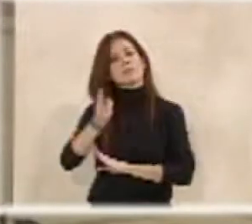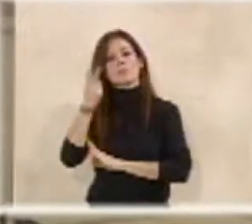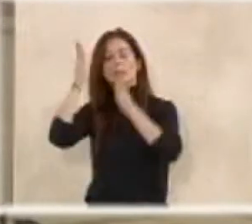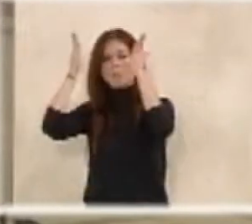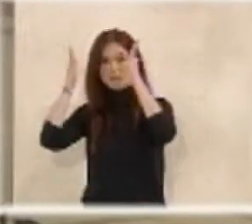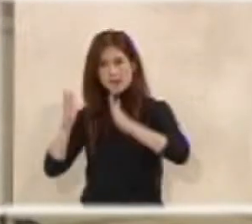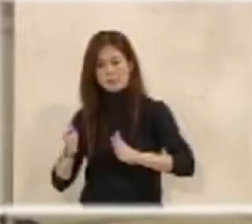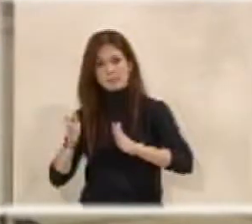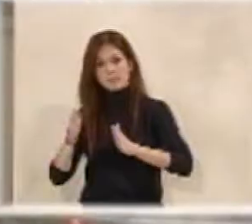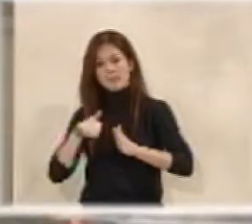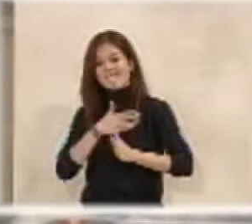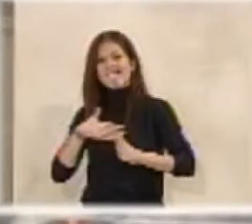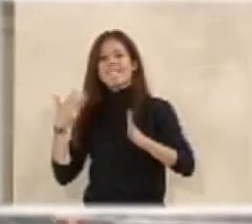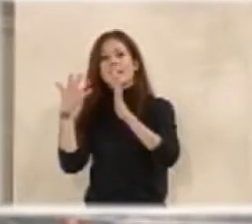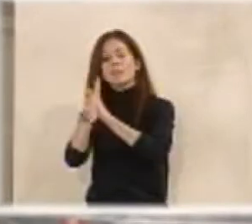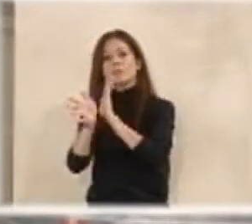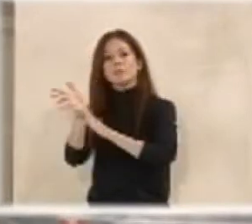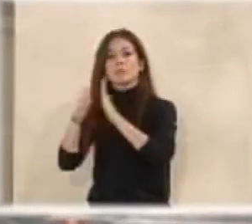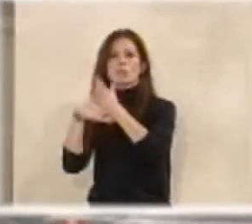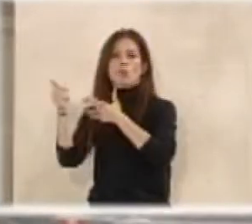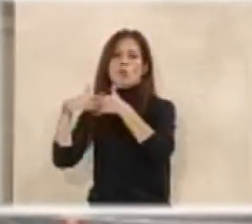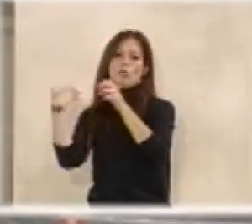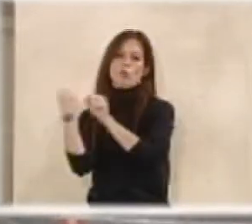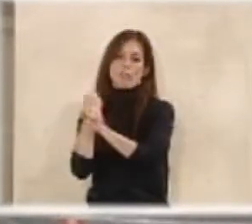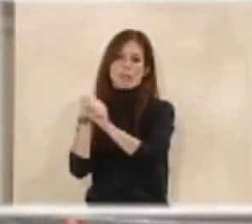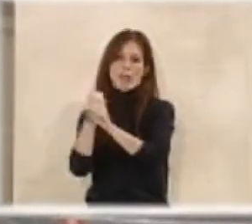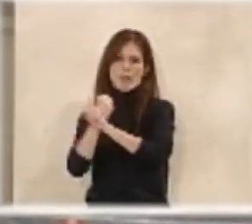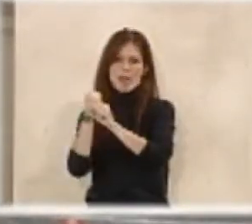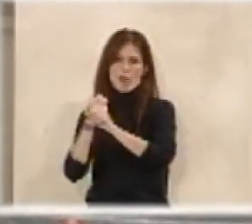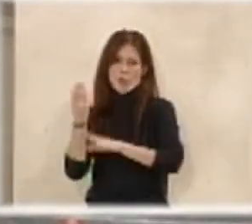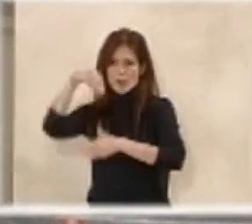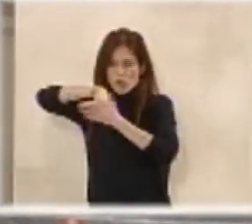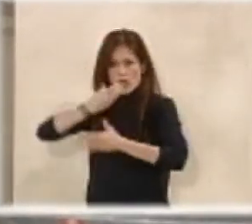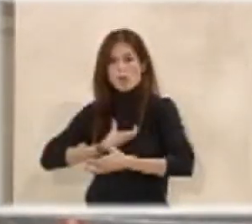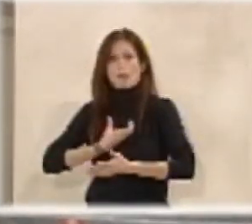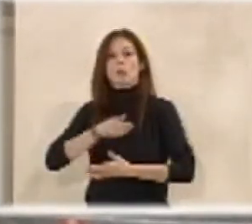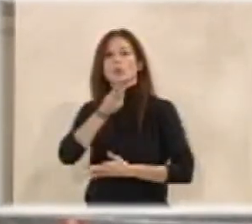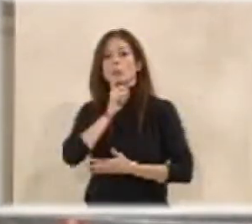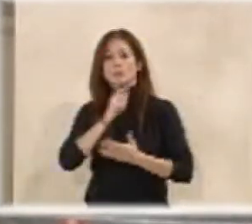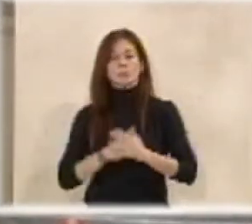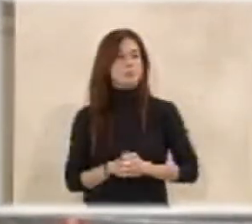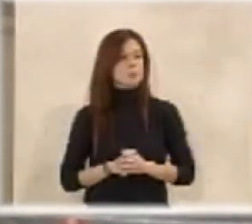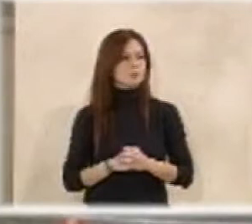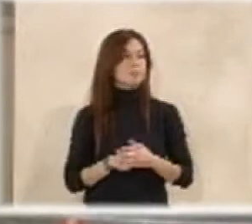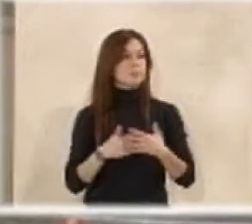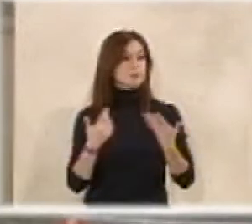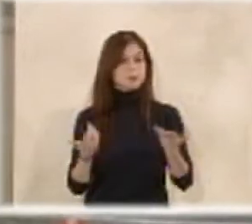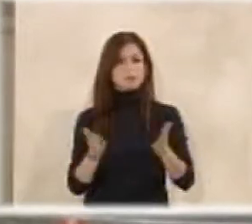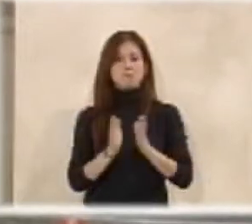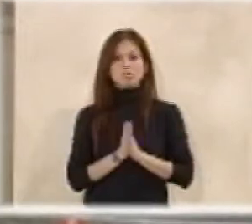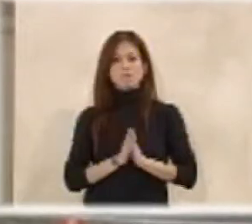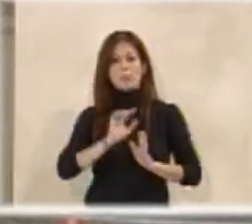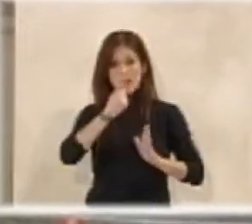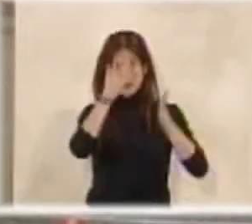que quiero explicar el proceso de trabajo que se está siguiendo desde el ayuntamiento. Así pues, en primer